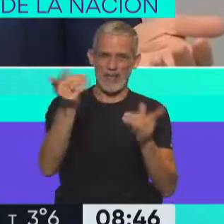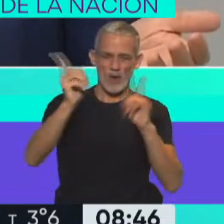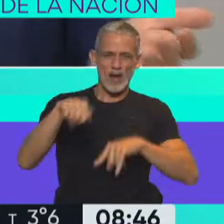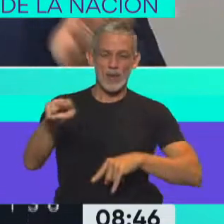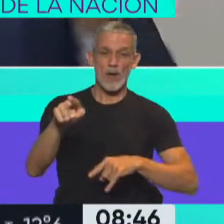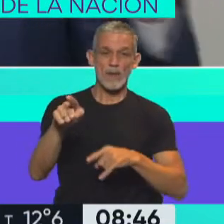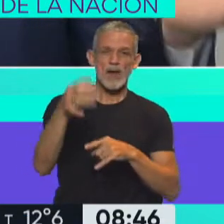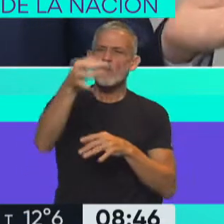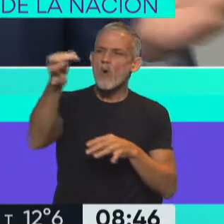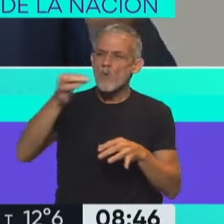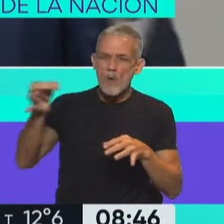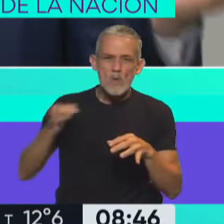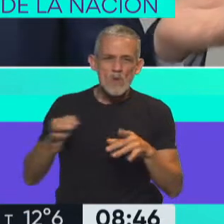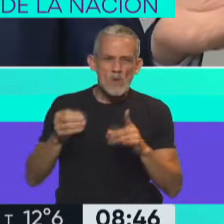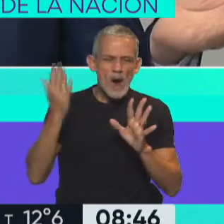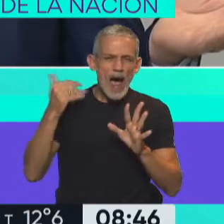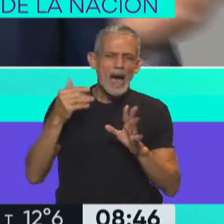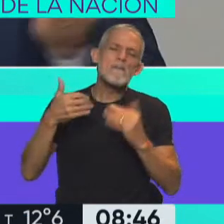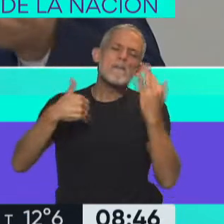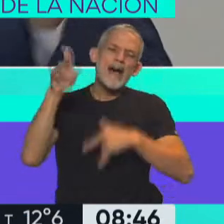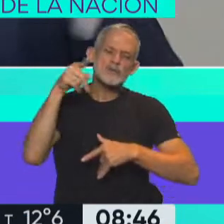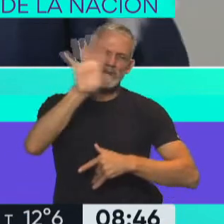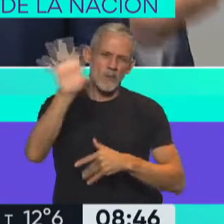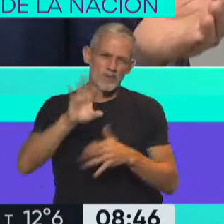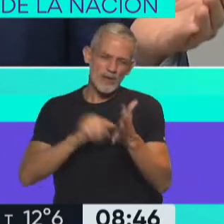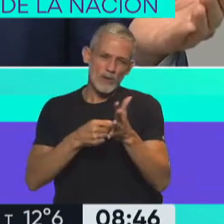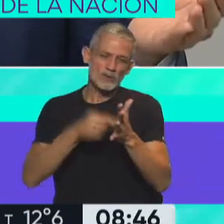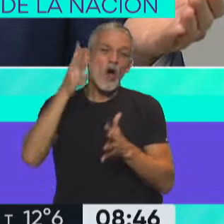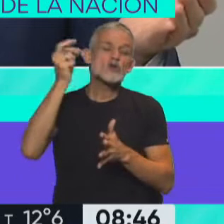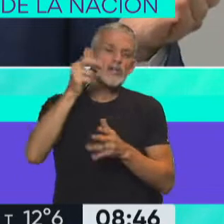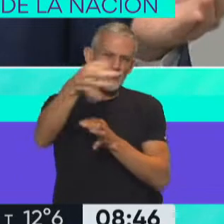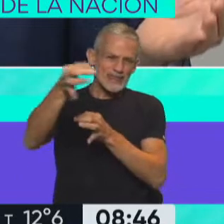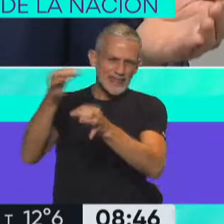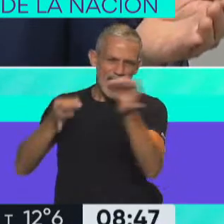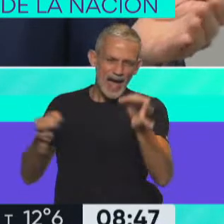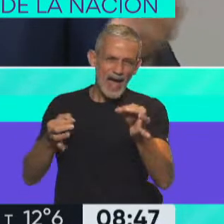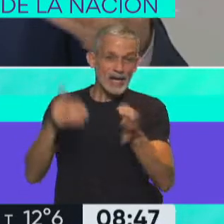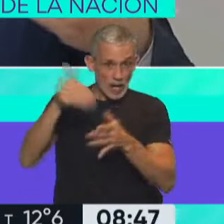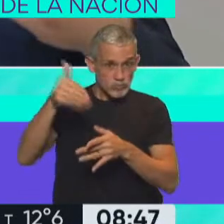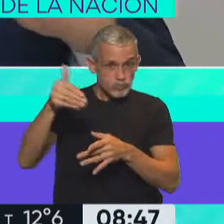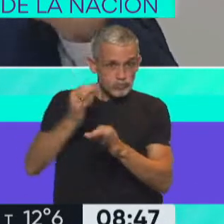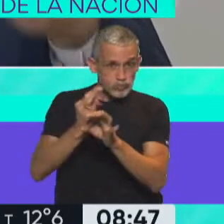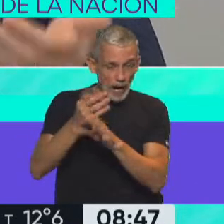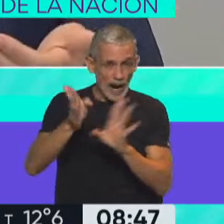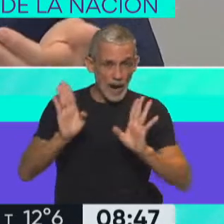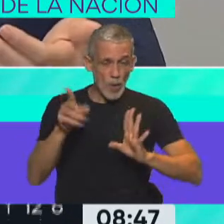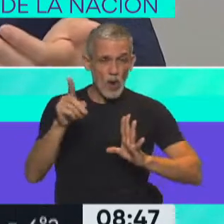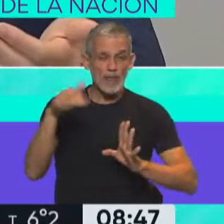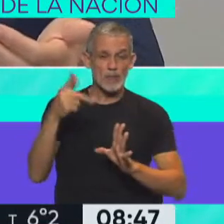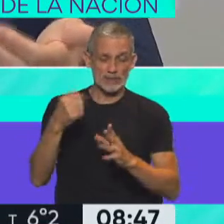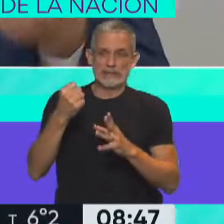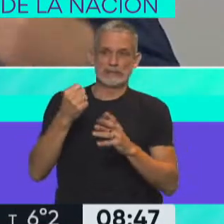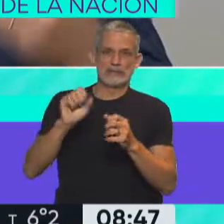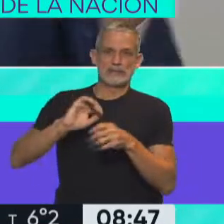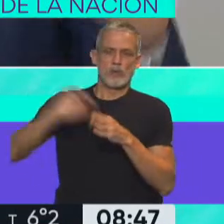muchos distritos, al comienzo la inmensa mayoría, ¿no? Más de 80 distritos, sostenían la presencialidad. Luego, con el impacto de la